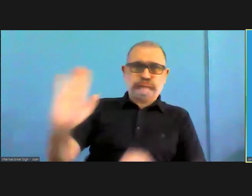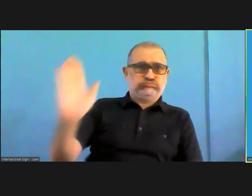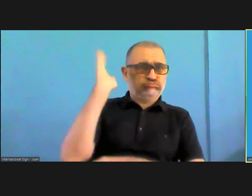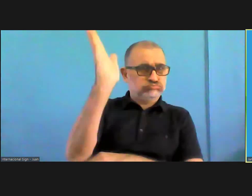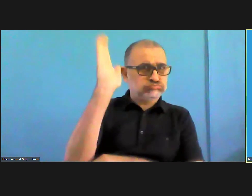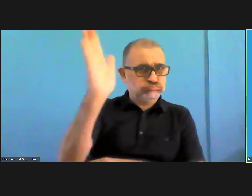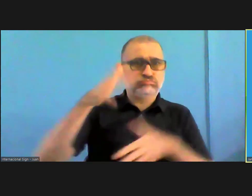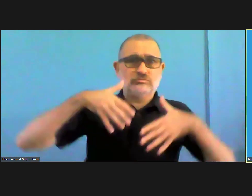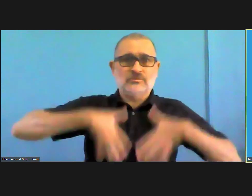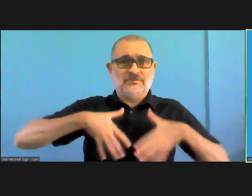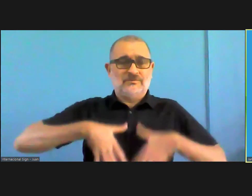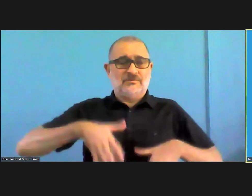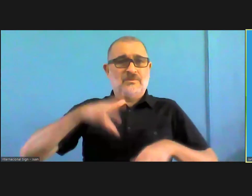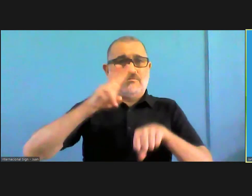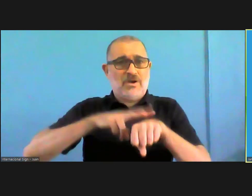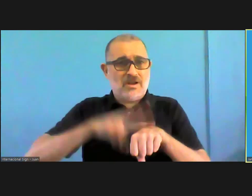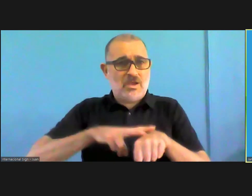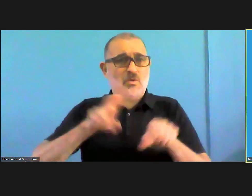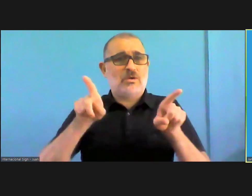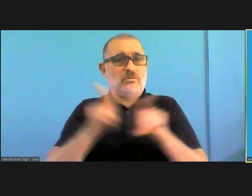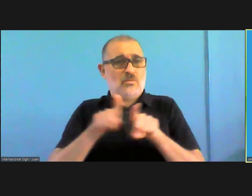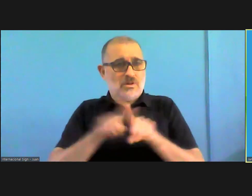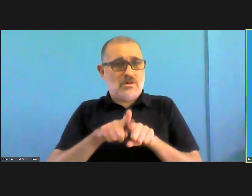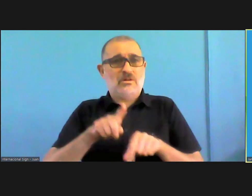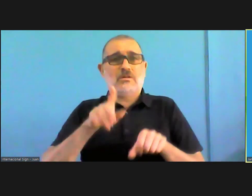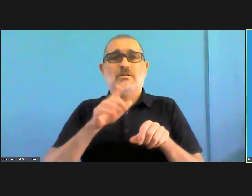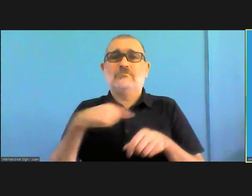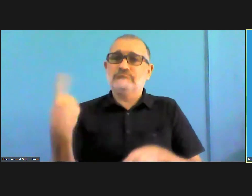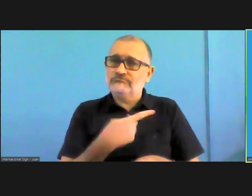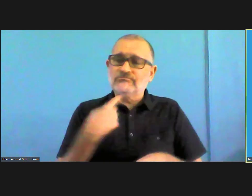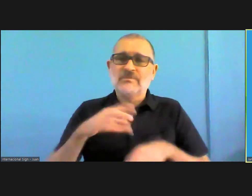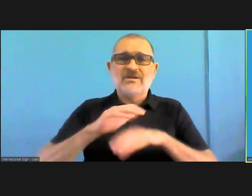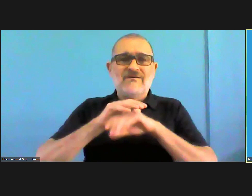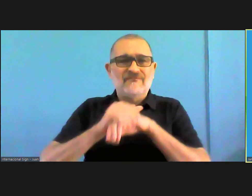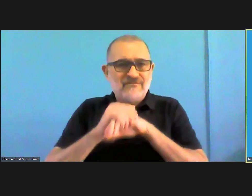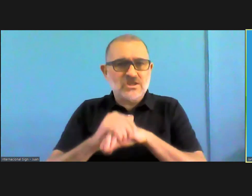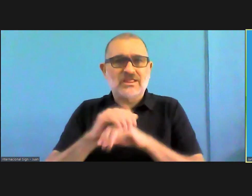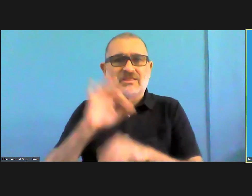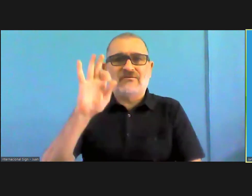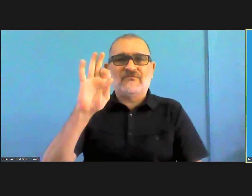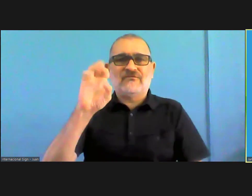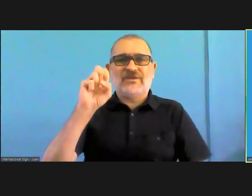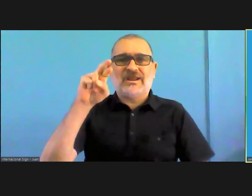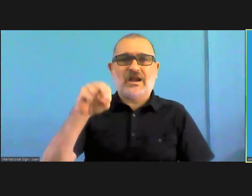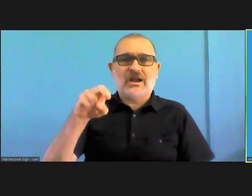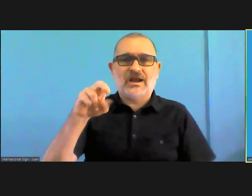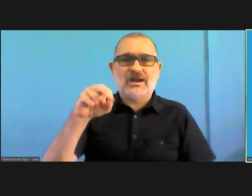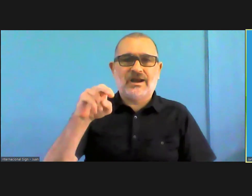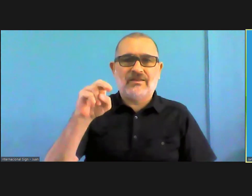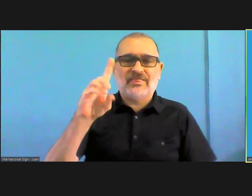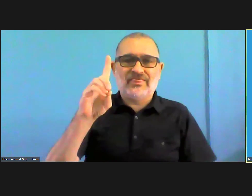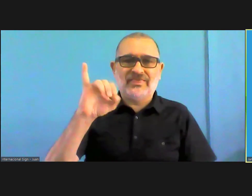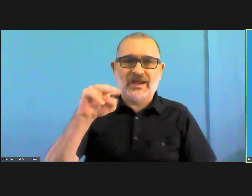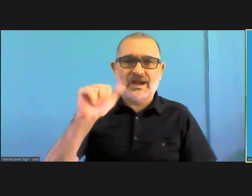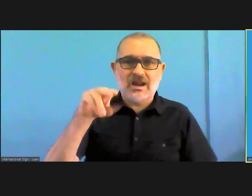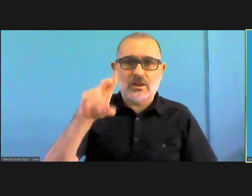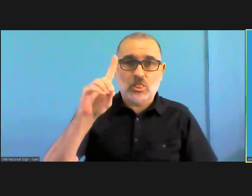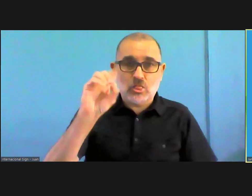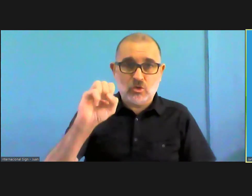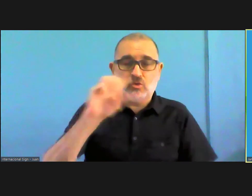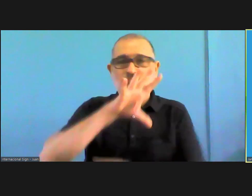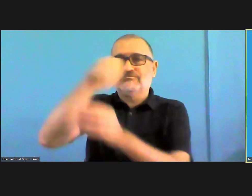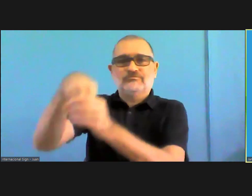centrar estos minutos en algunas de las presentaciones que escuchamos de los presentadores del